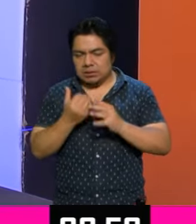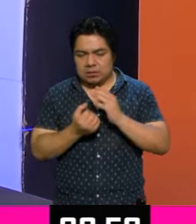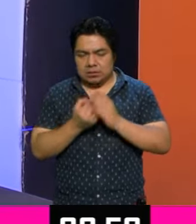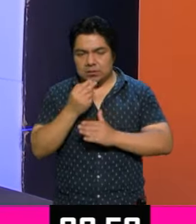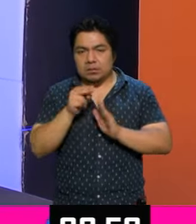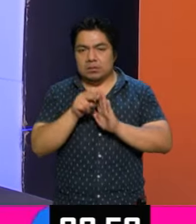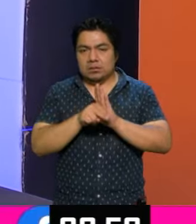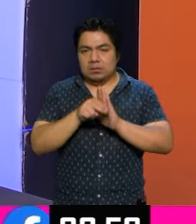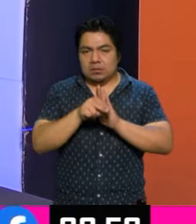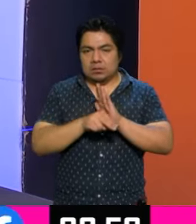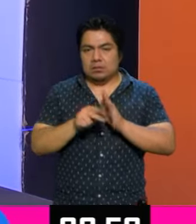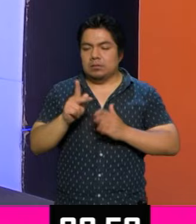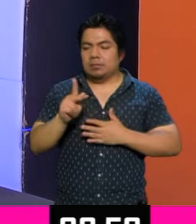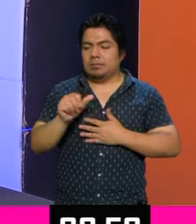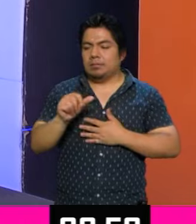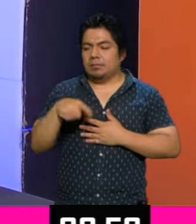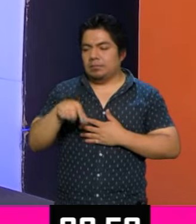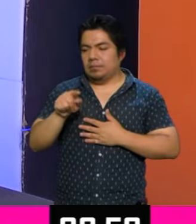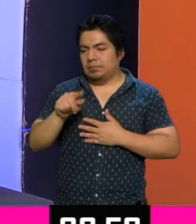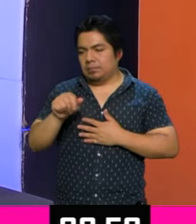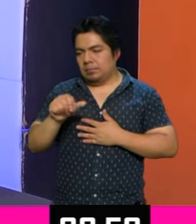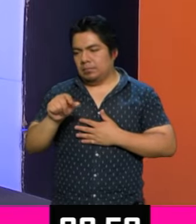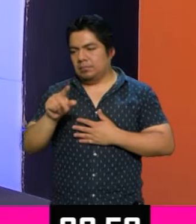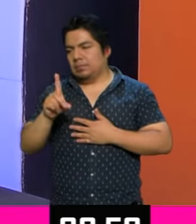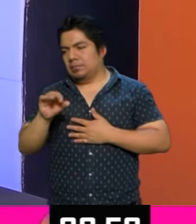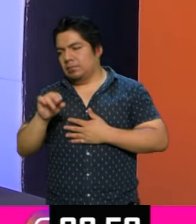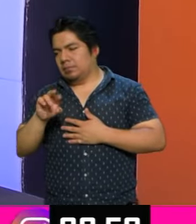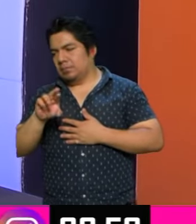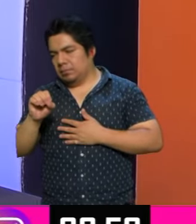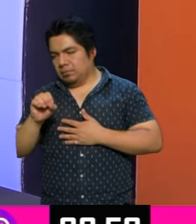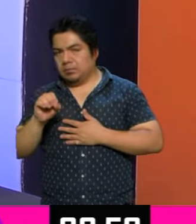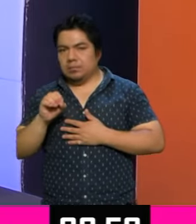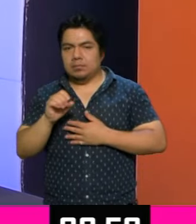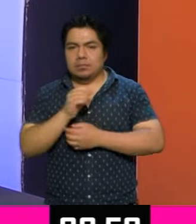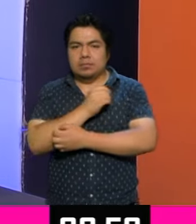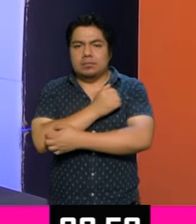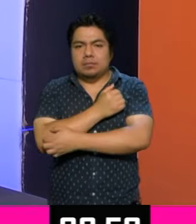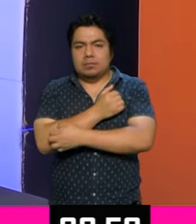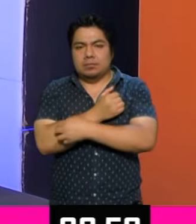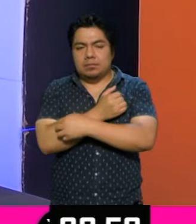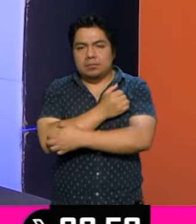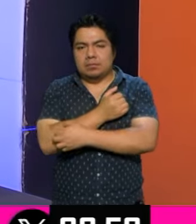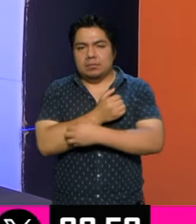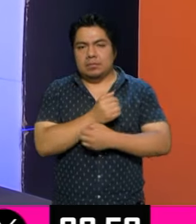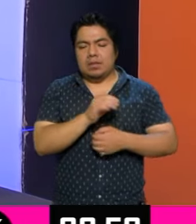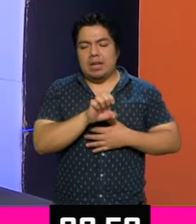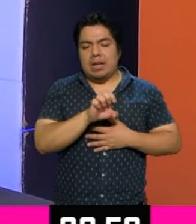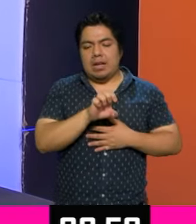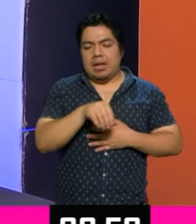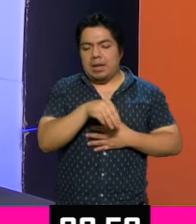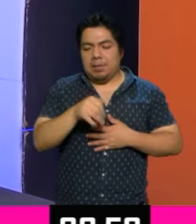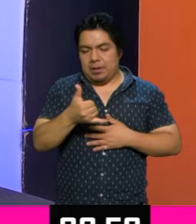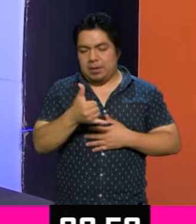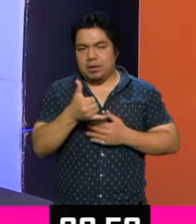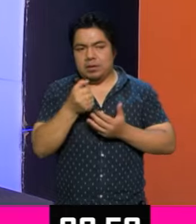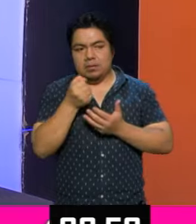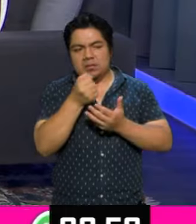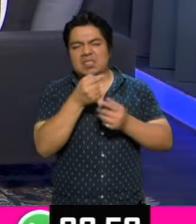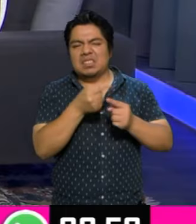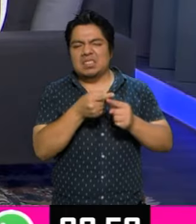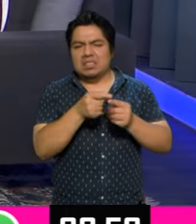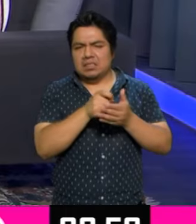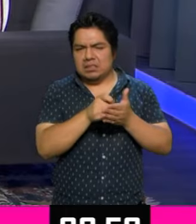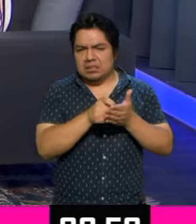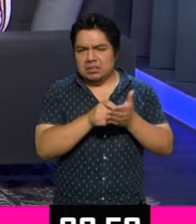Netflix es Paquita, la del barrio. O sea, si les gusta este tipo de historias... Nominada al Emmy, ¿quién latino. Le escribió?